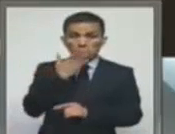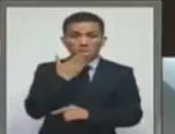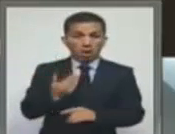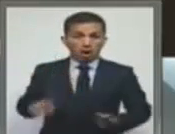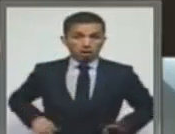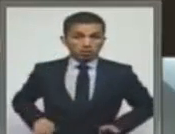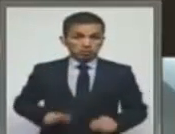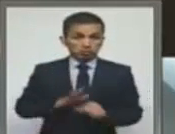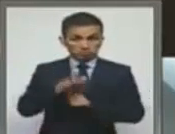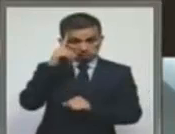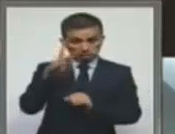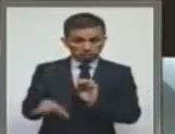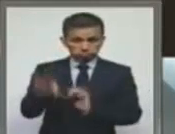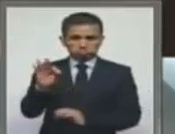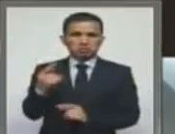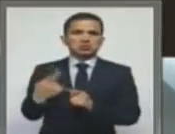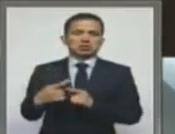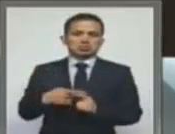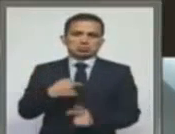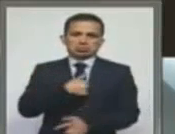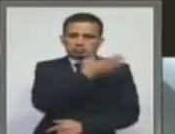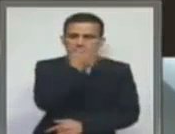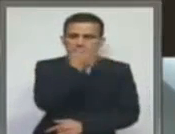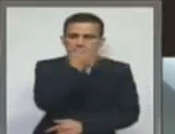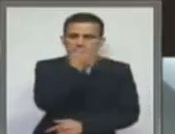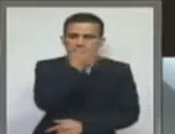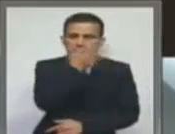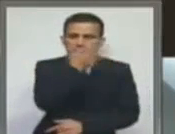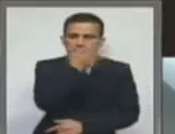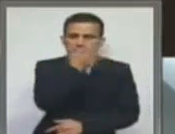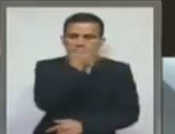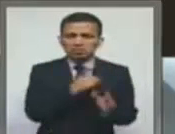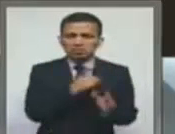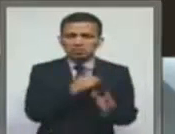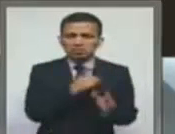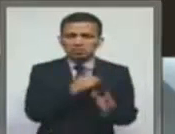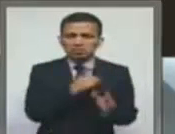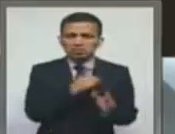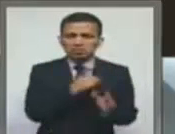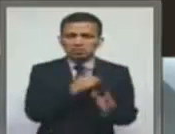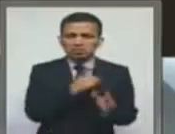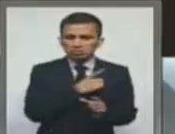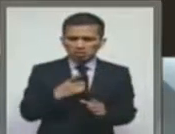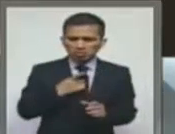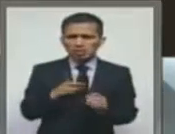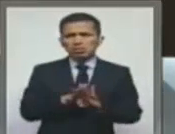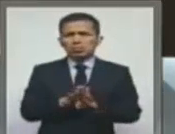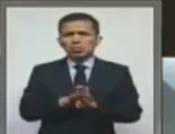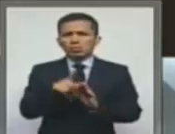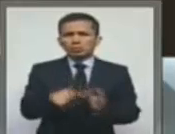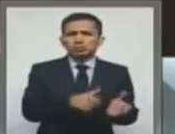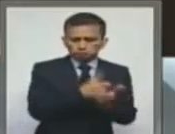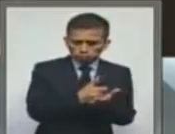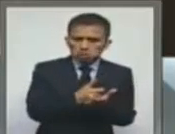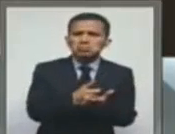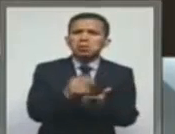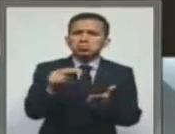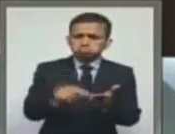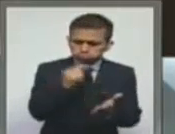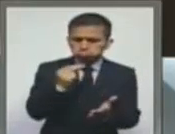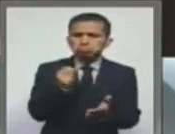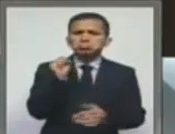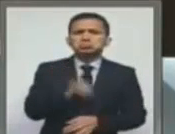que sean electas, quién sabe dónde serán. Creo que lo mínimo es que esta constitución pueda ser refrendada por la ciudadanía, que hubiera,